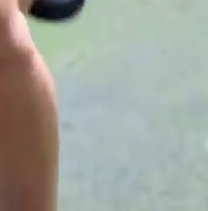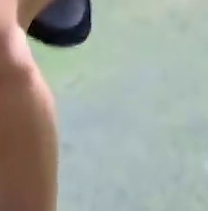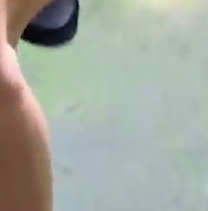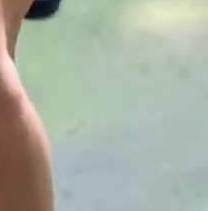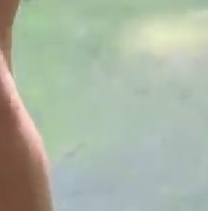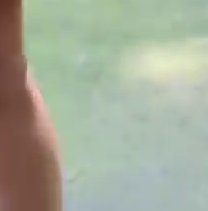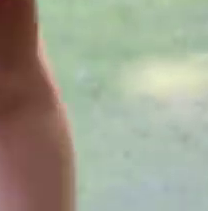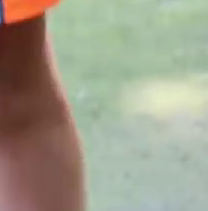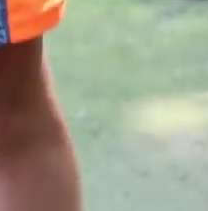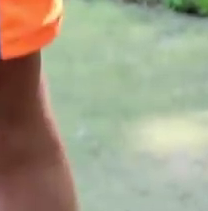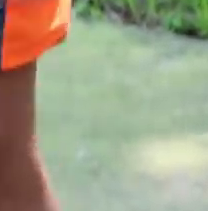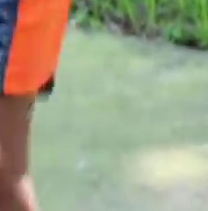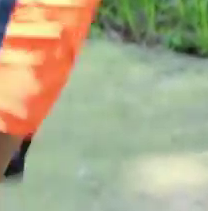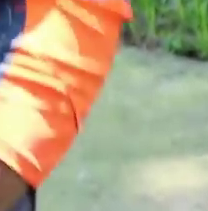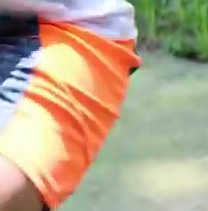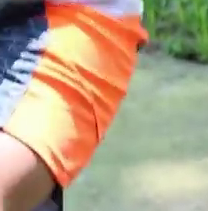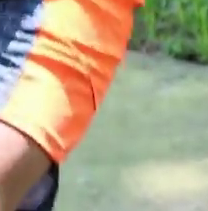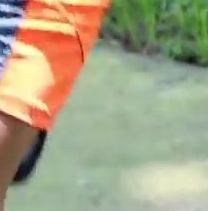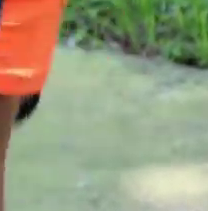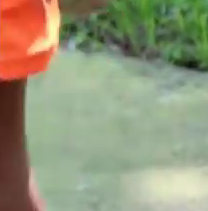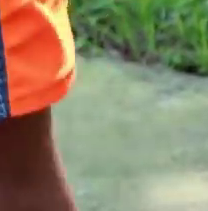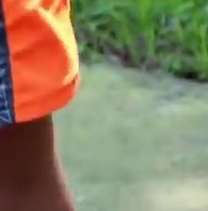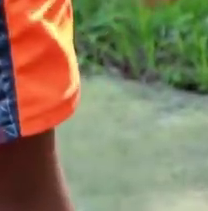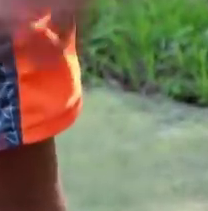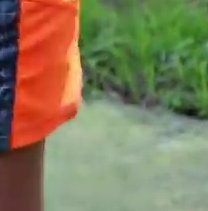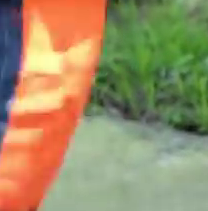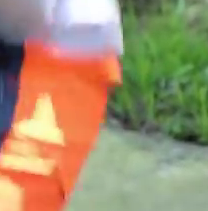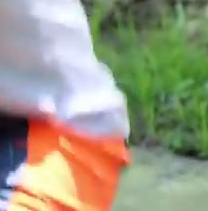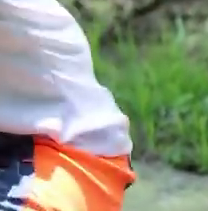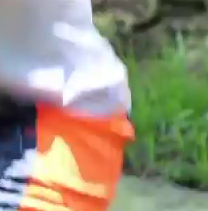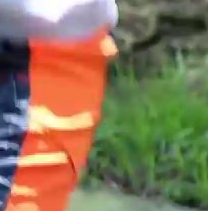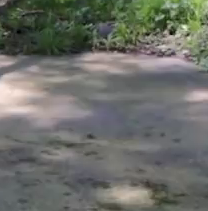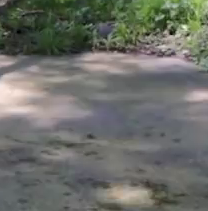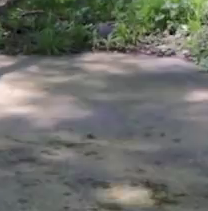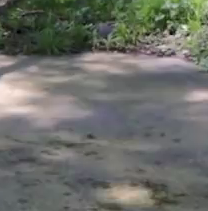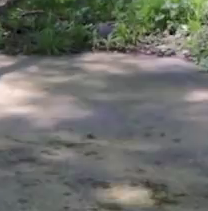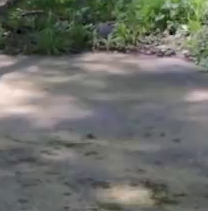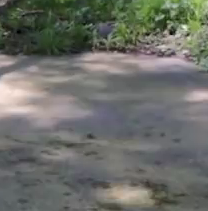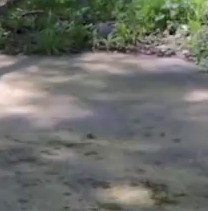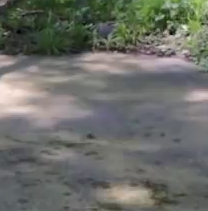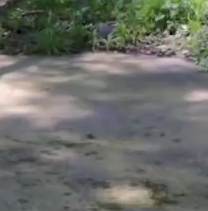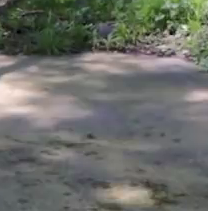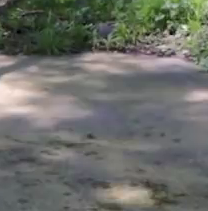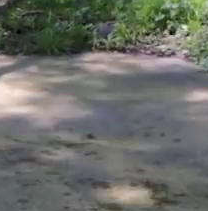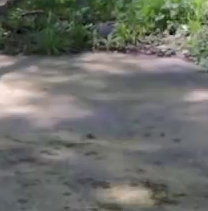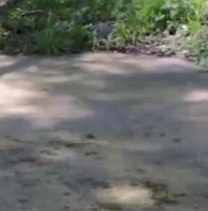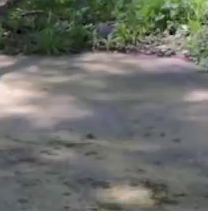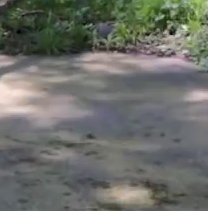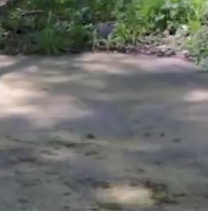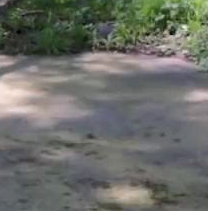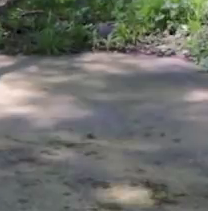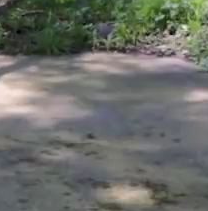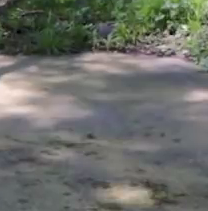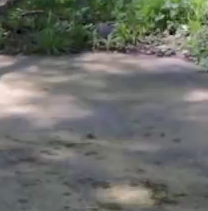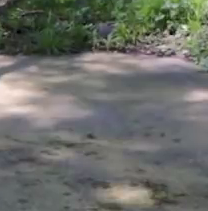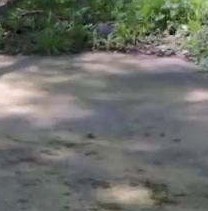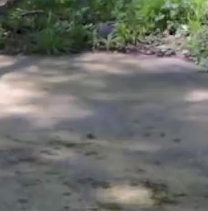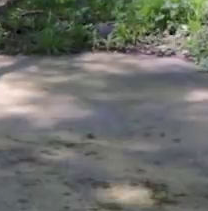tronco no se cargue hacia el frente y vista hacia el frente. Muy bien, listo, Paul. Inhalamos,